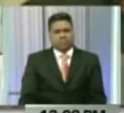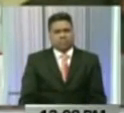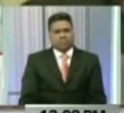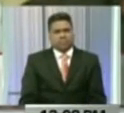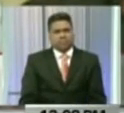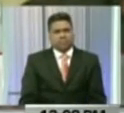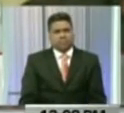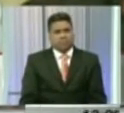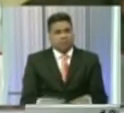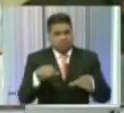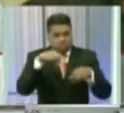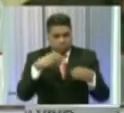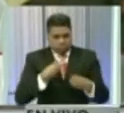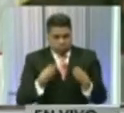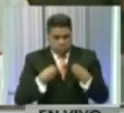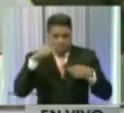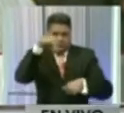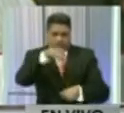Están metidos en los barrios.